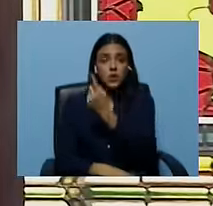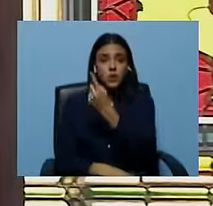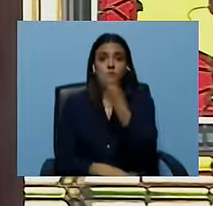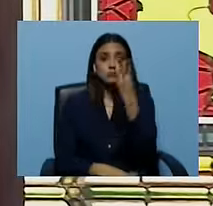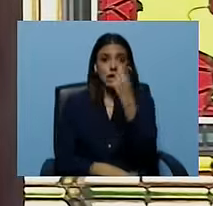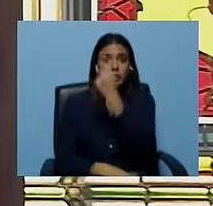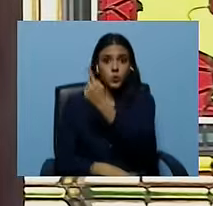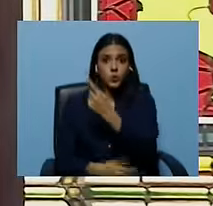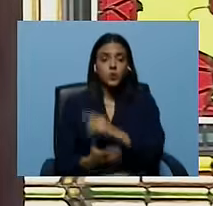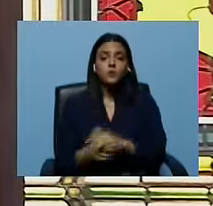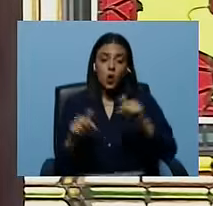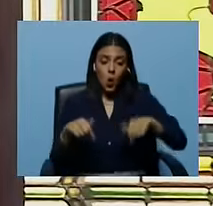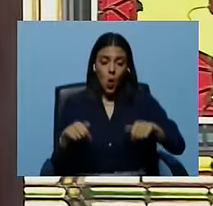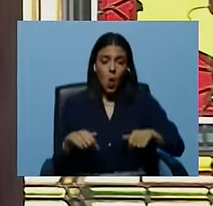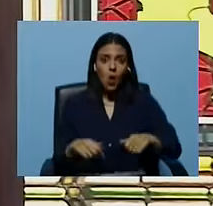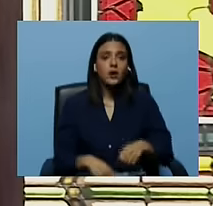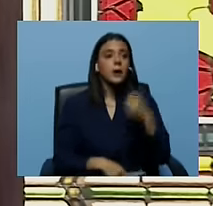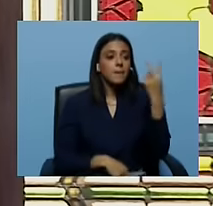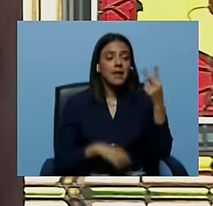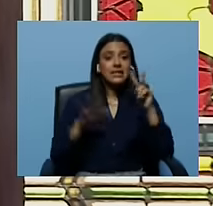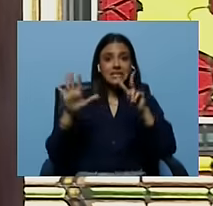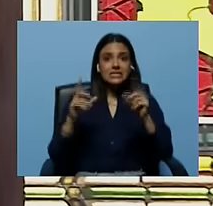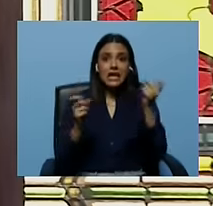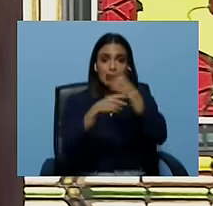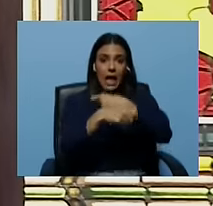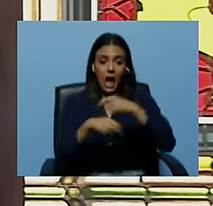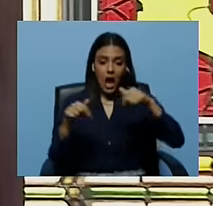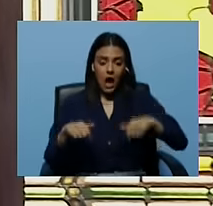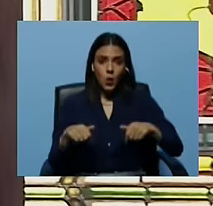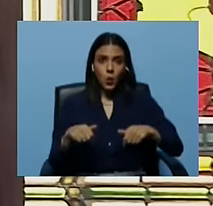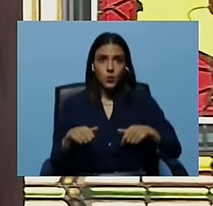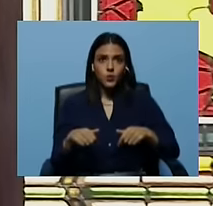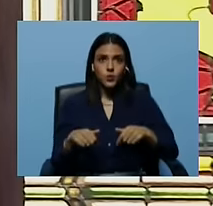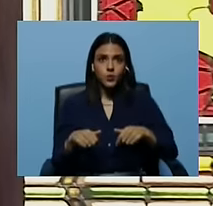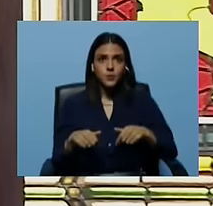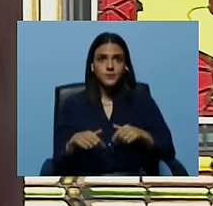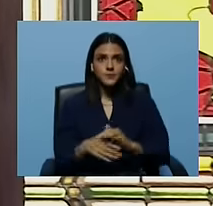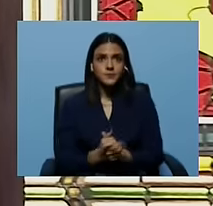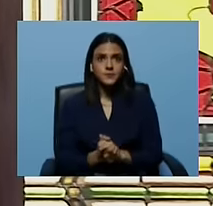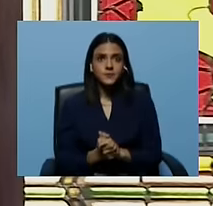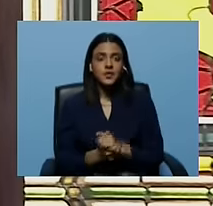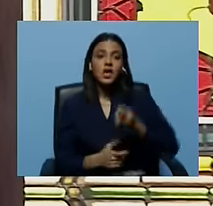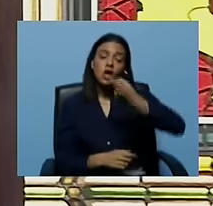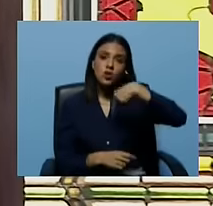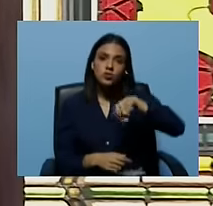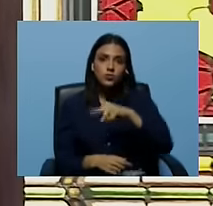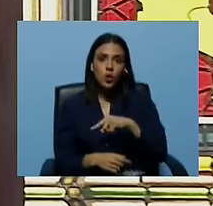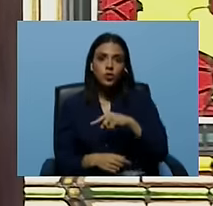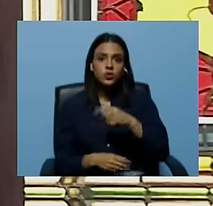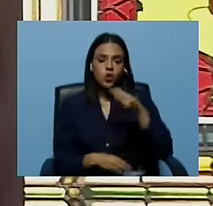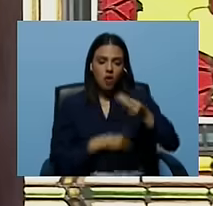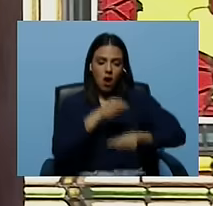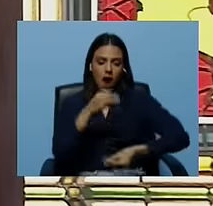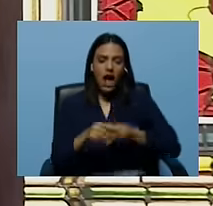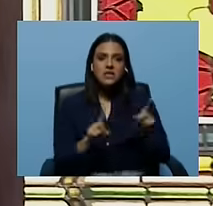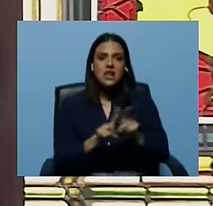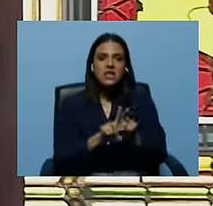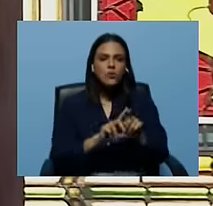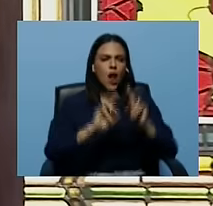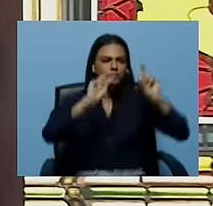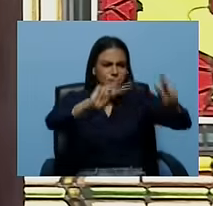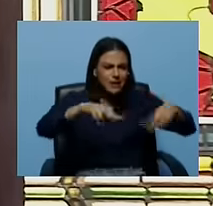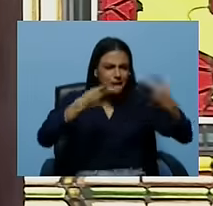2031, hoy, 27 de agosto, bueno, hacer una remodelación